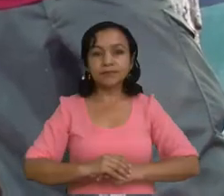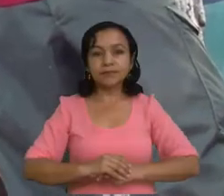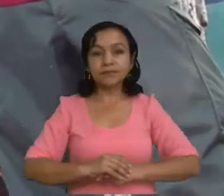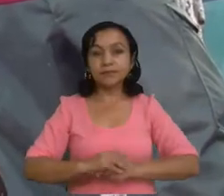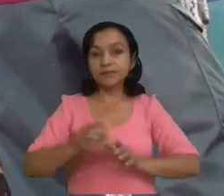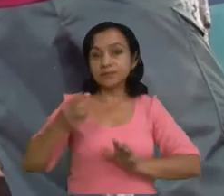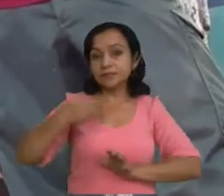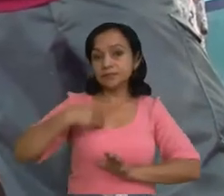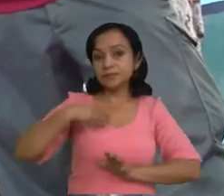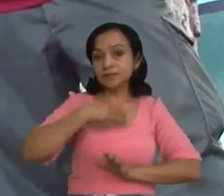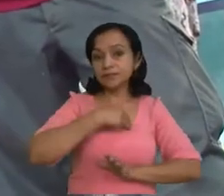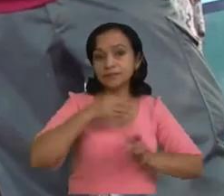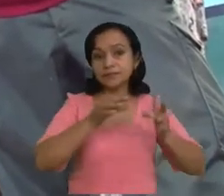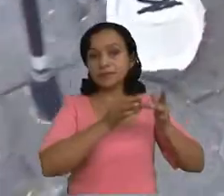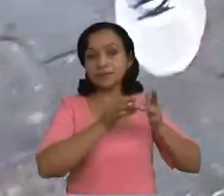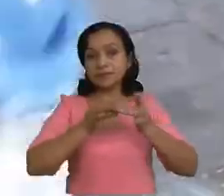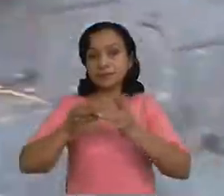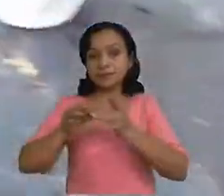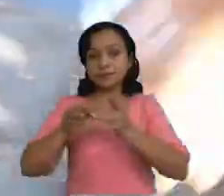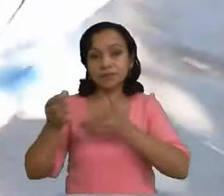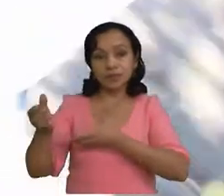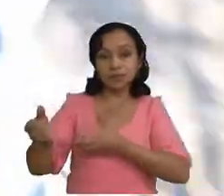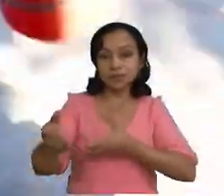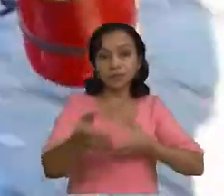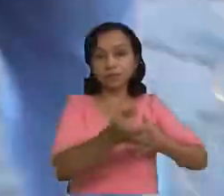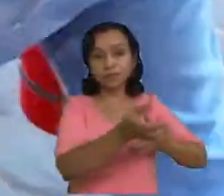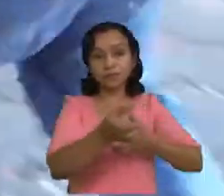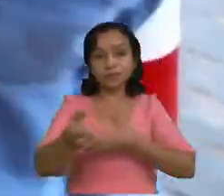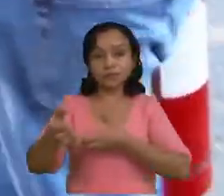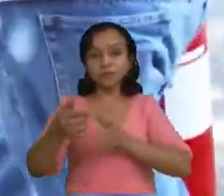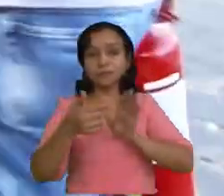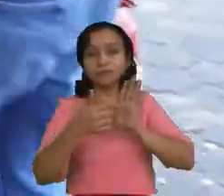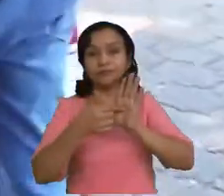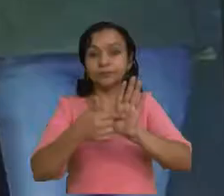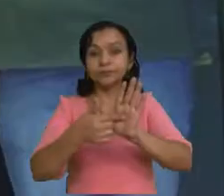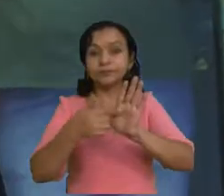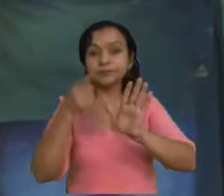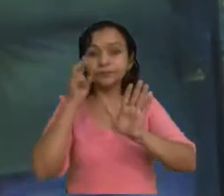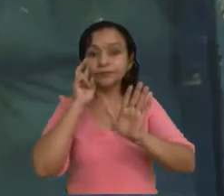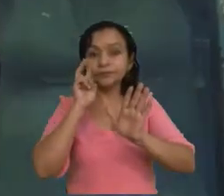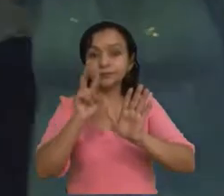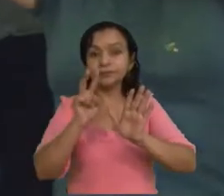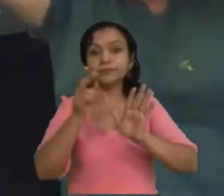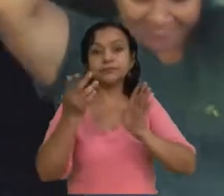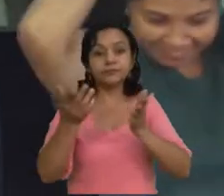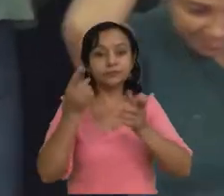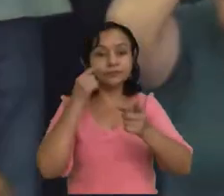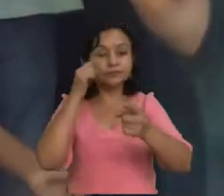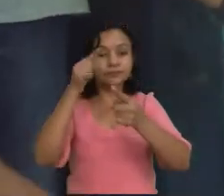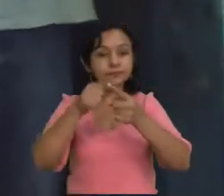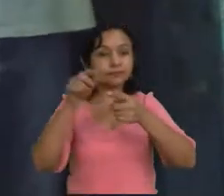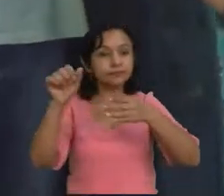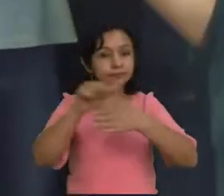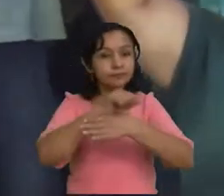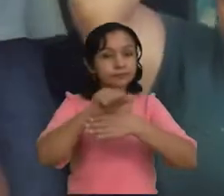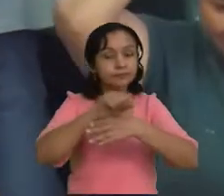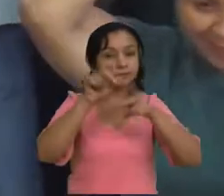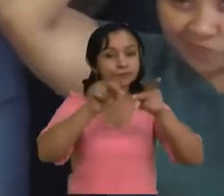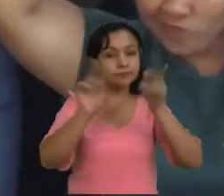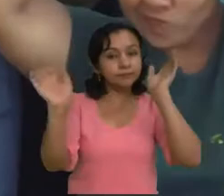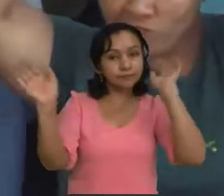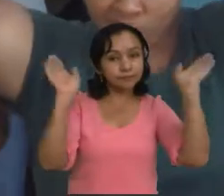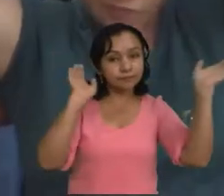Miembros especializados de la Dirección General de Bomberos pusieron a prueba sus conocimientos con el objetivo de preparar a comerciantes y compradores